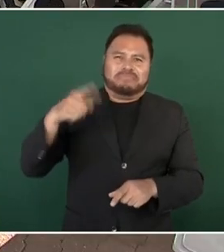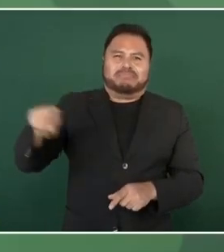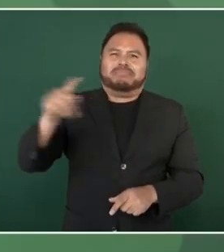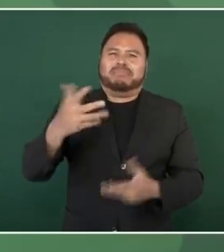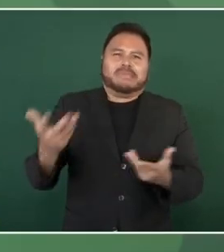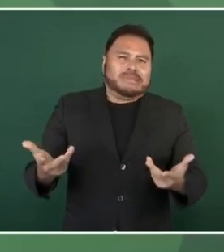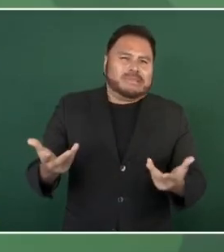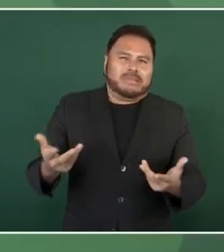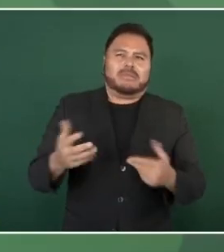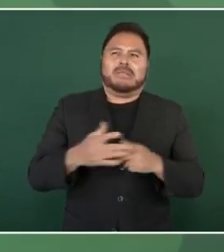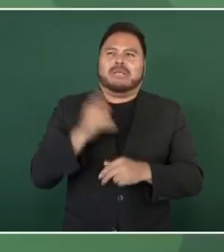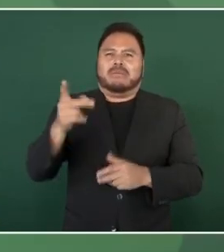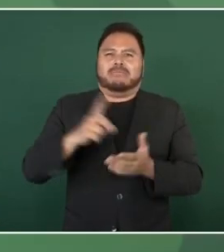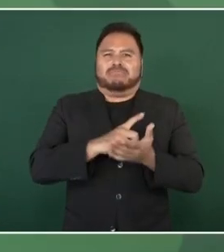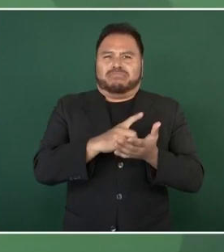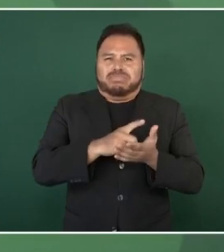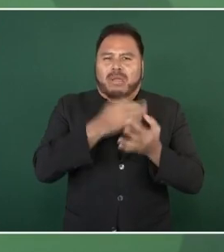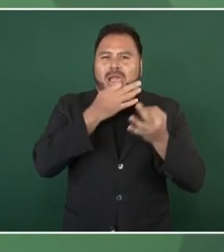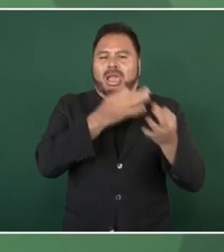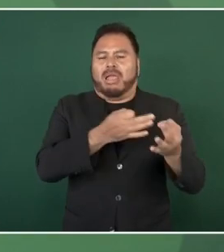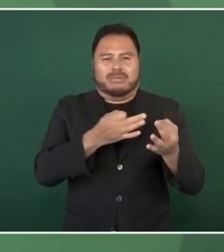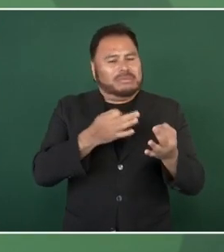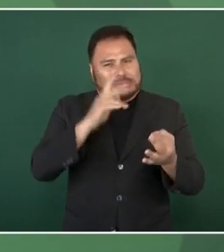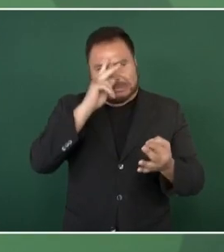por el consumo de la droga,